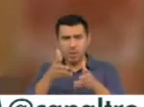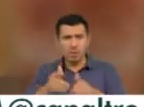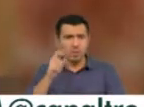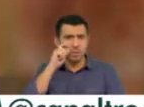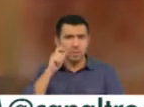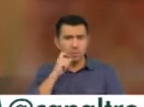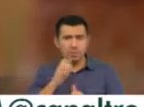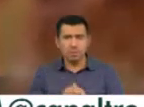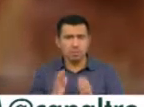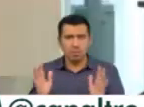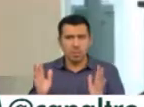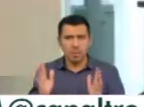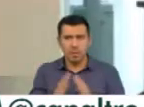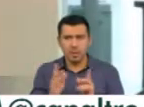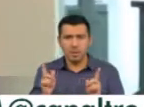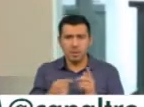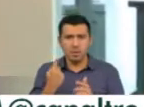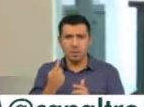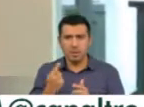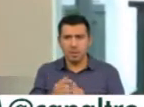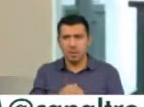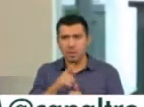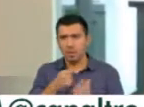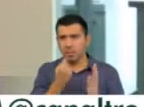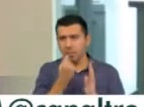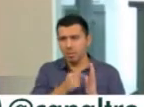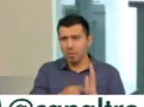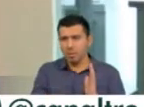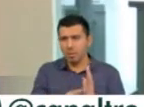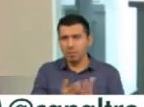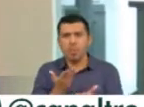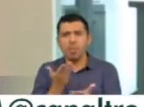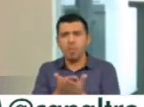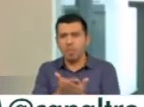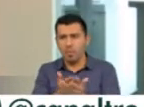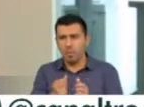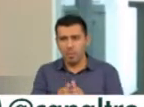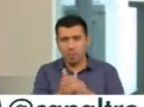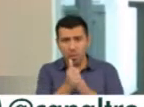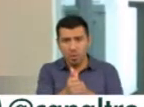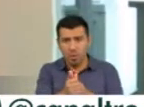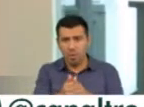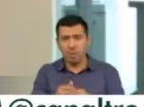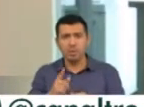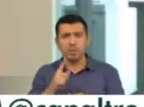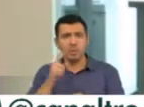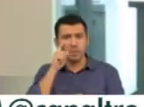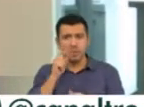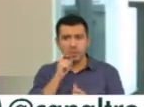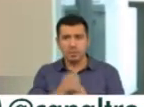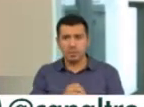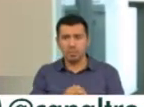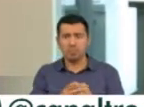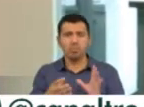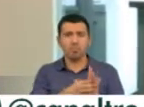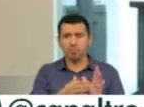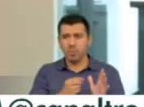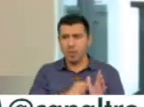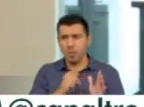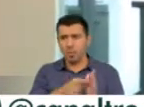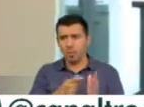documento que está elaborando y está en revisión es una propuesta de orientaciones que tiene protección de autor distintas